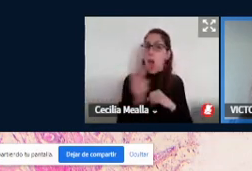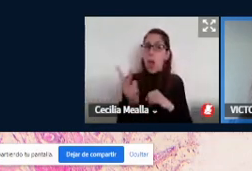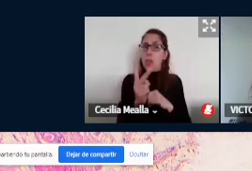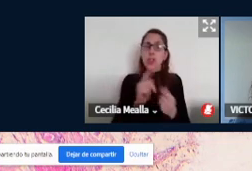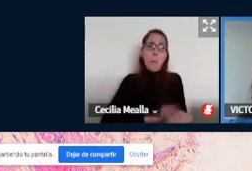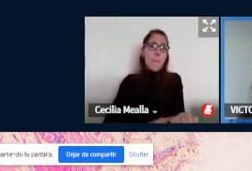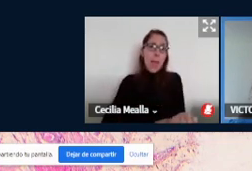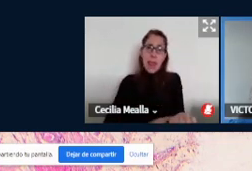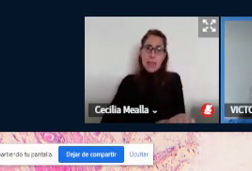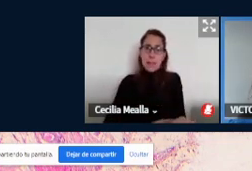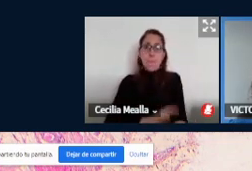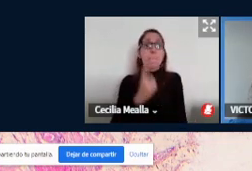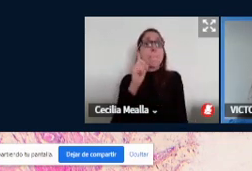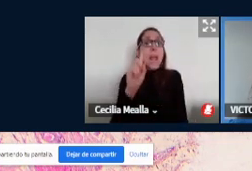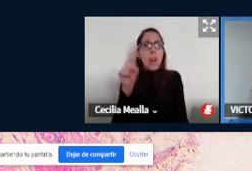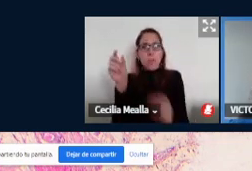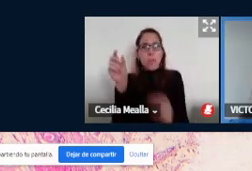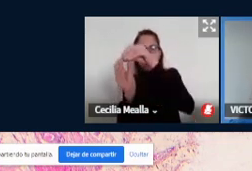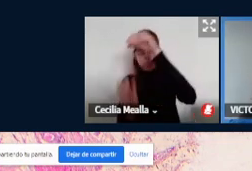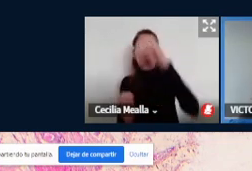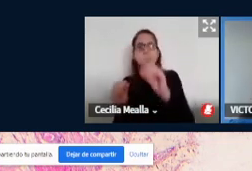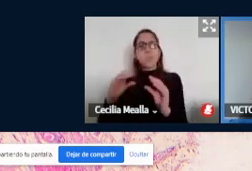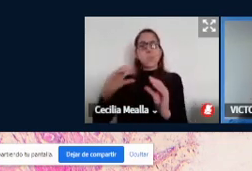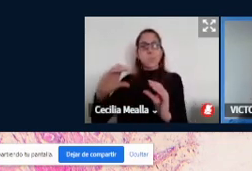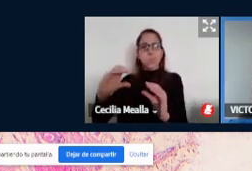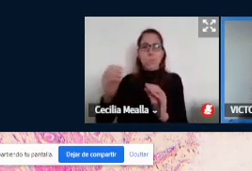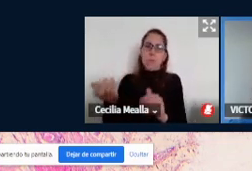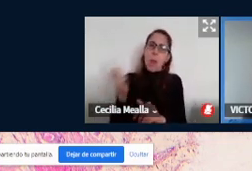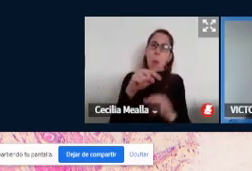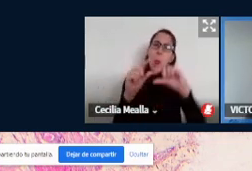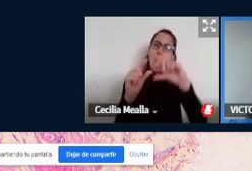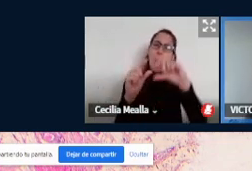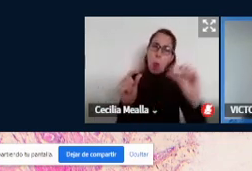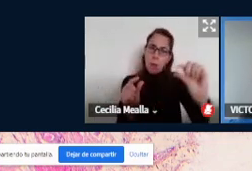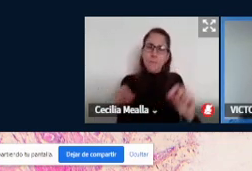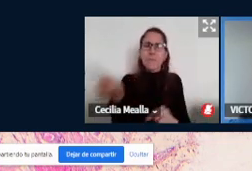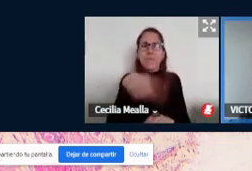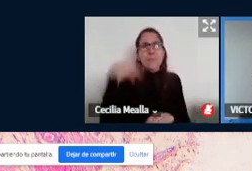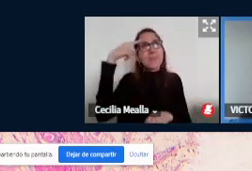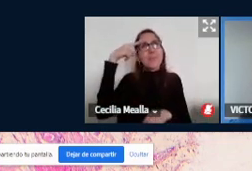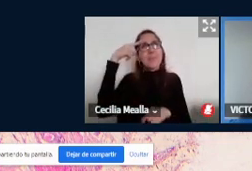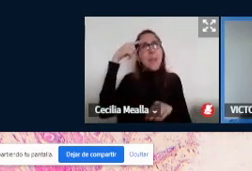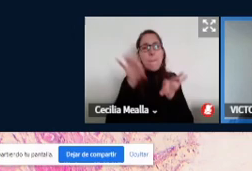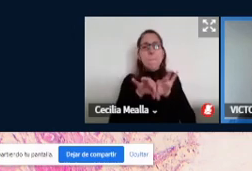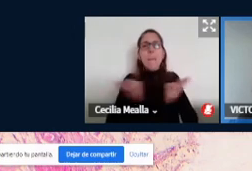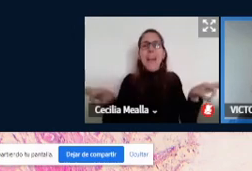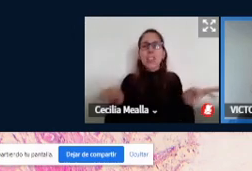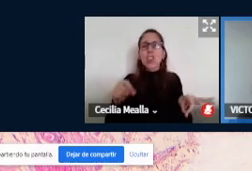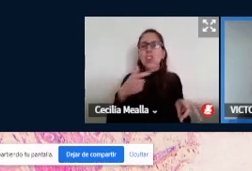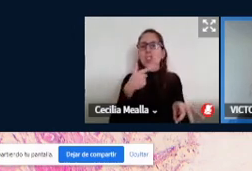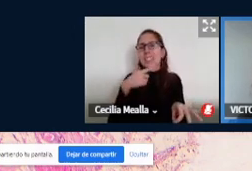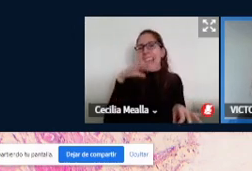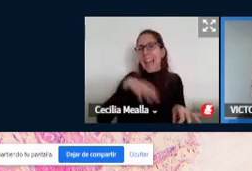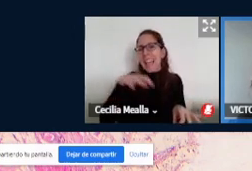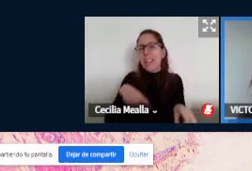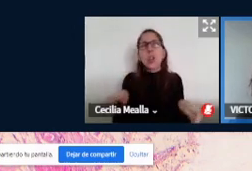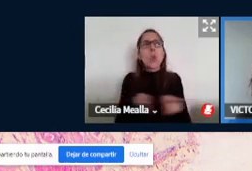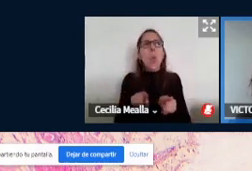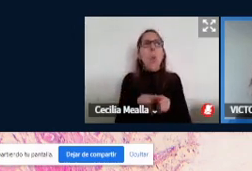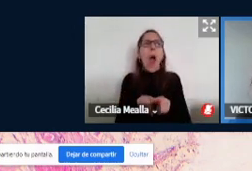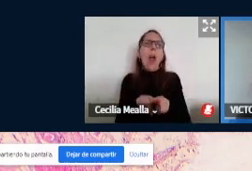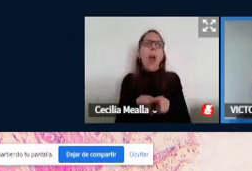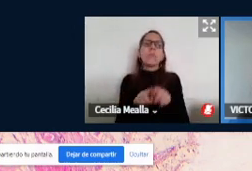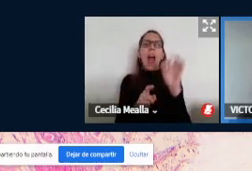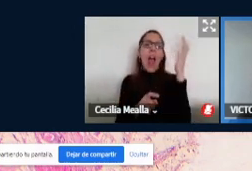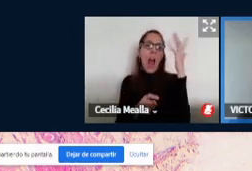¿sí? Piensen en que los vasos sanguíneos son como un árbol. El tronco sería,